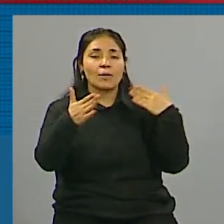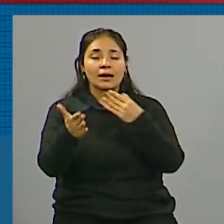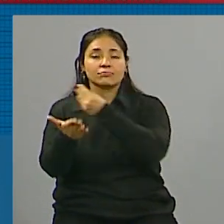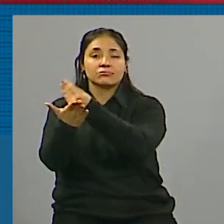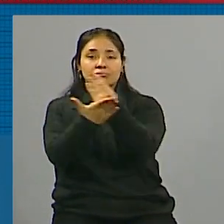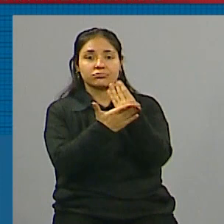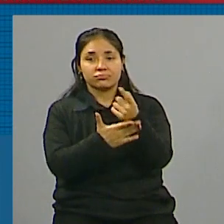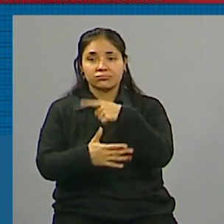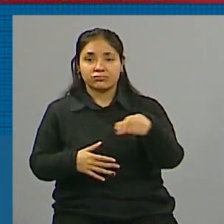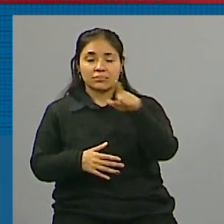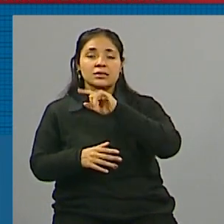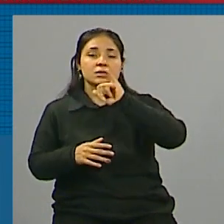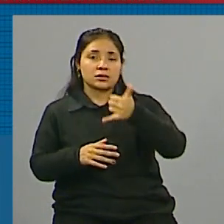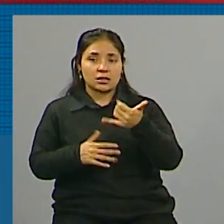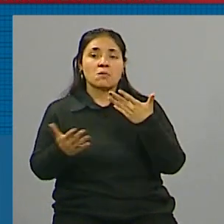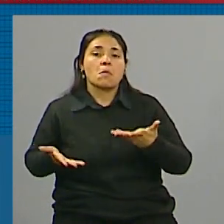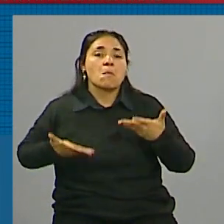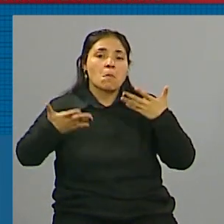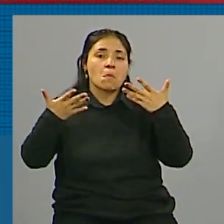le permitan potenciar